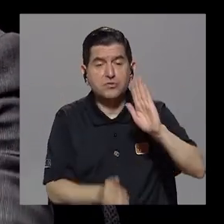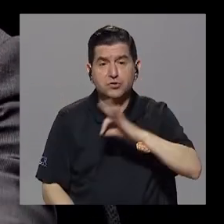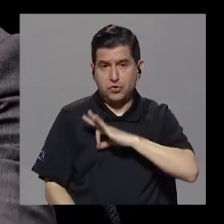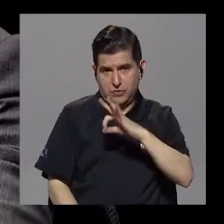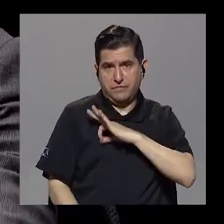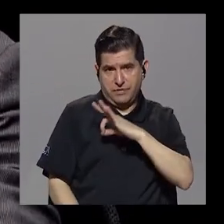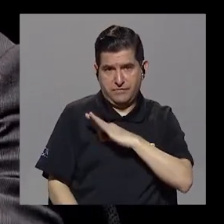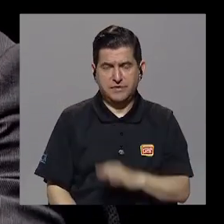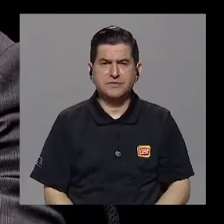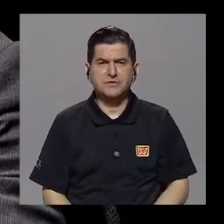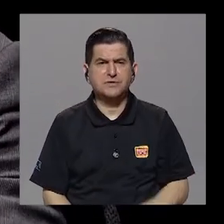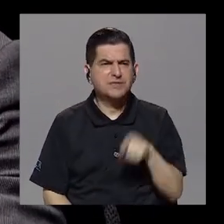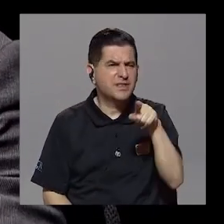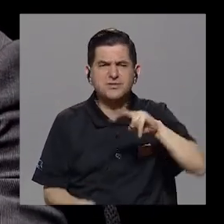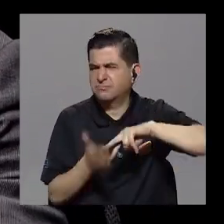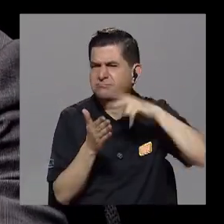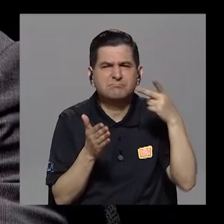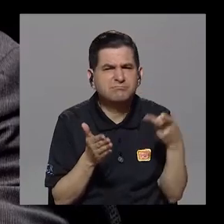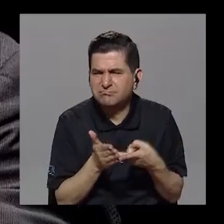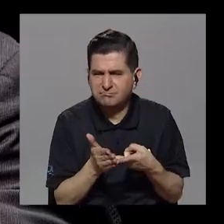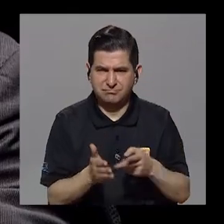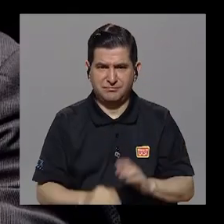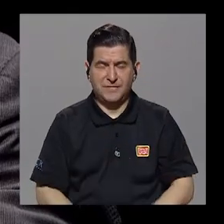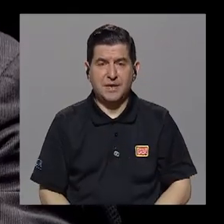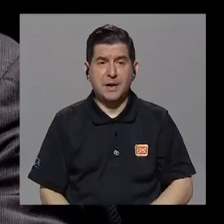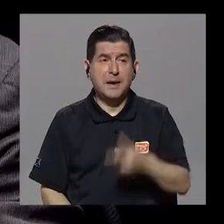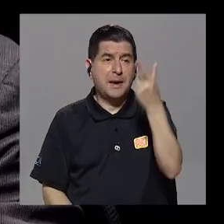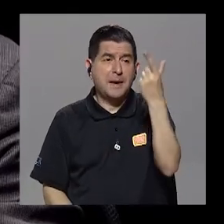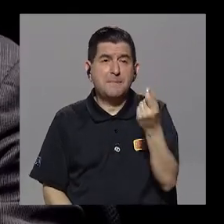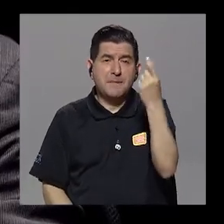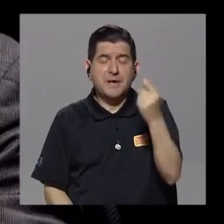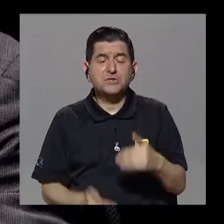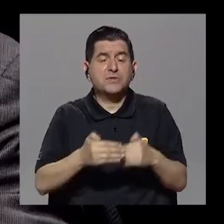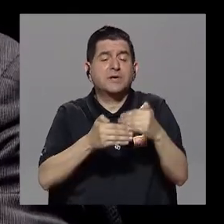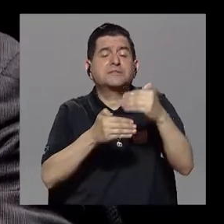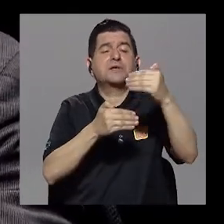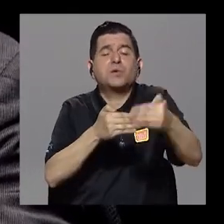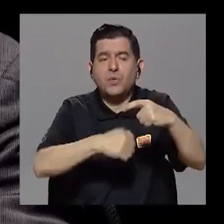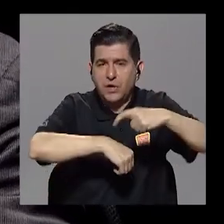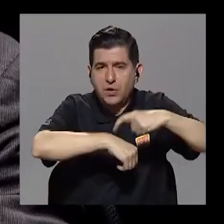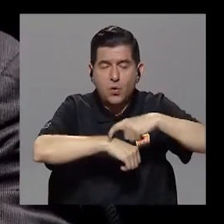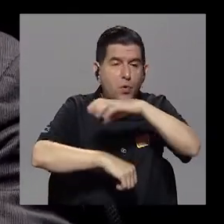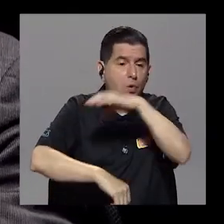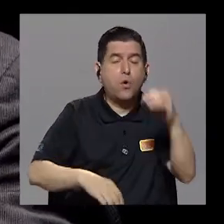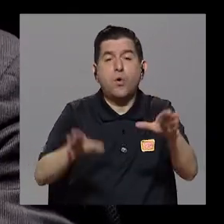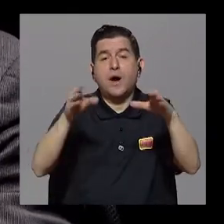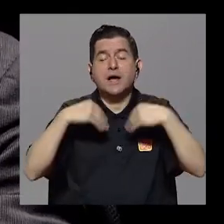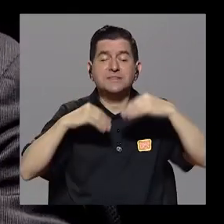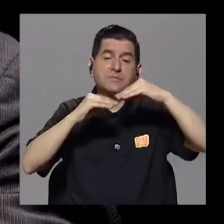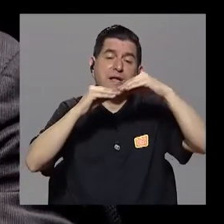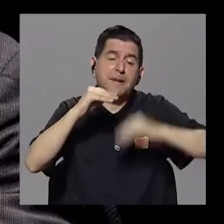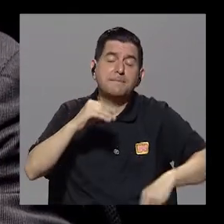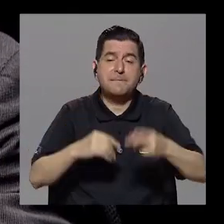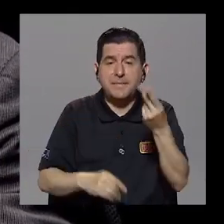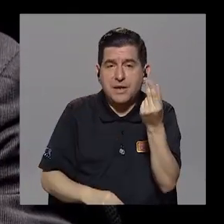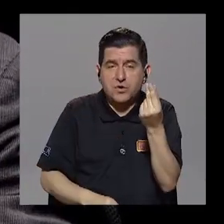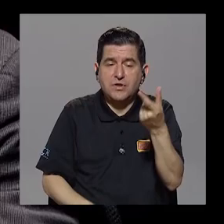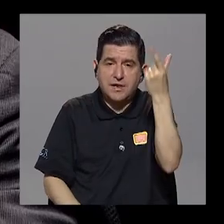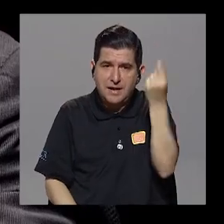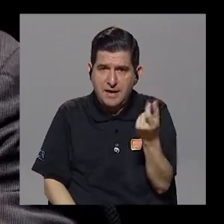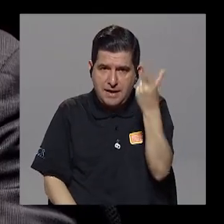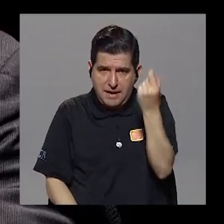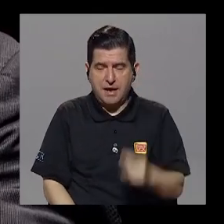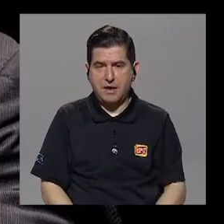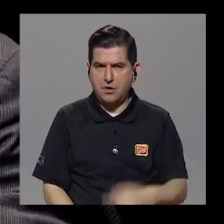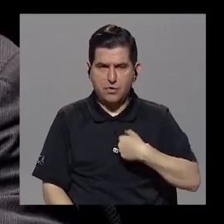en sus beneficios, entendido reducción de beneficios como pensionarse un poquito más tarde o aceptar un poquito menos de